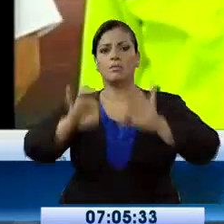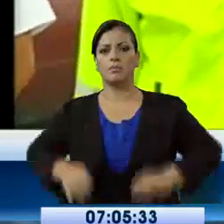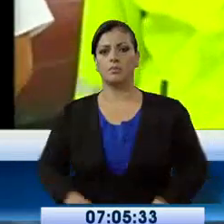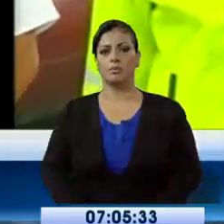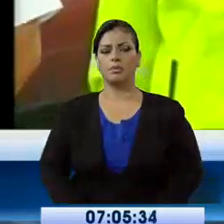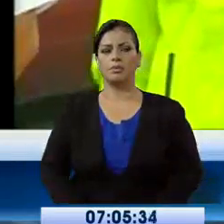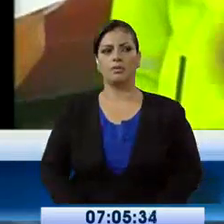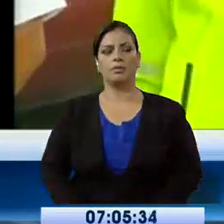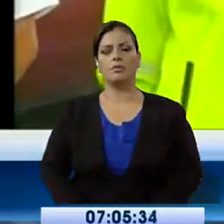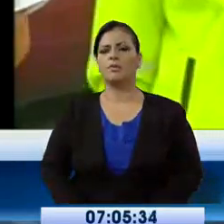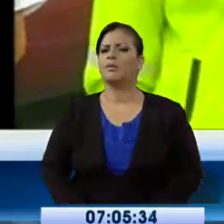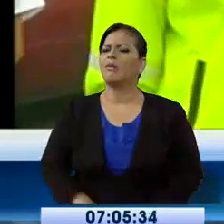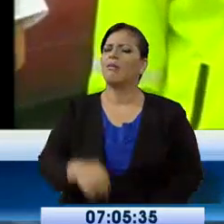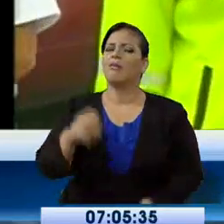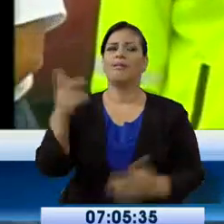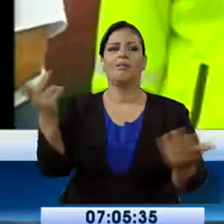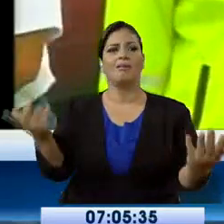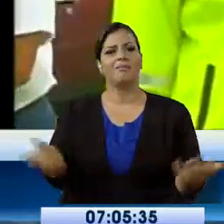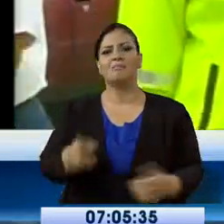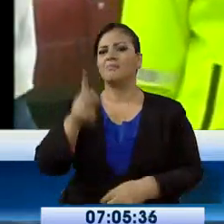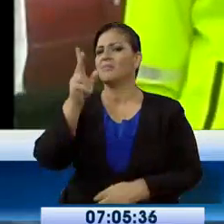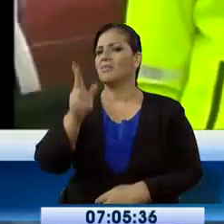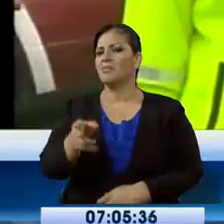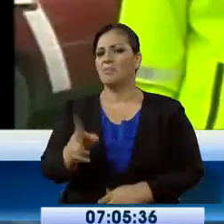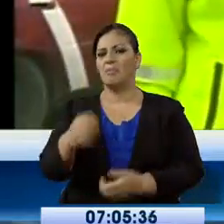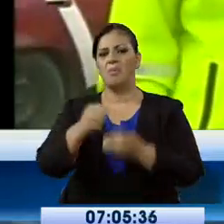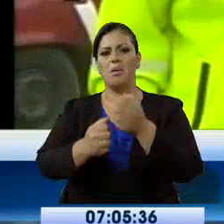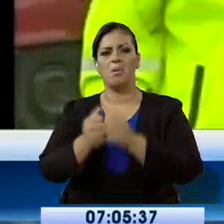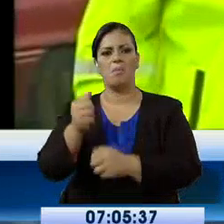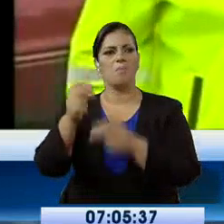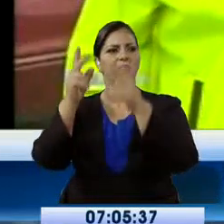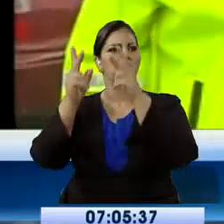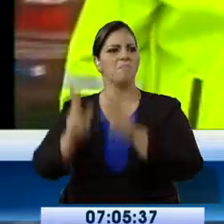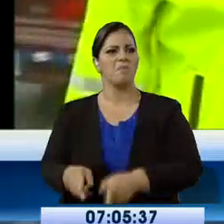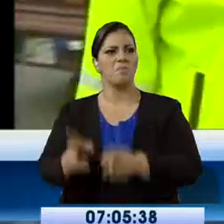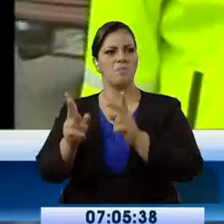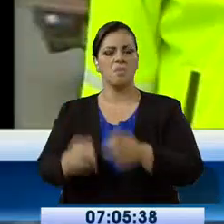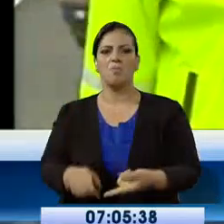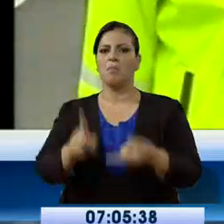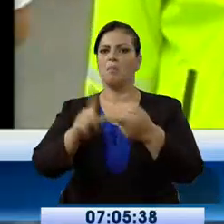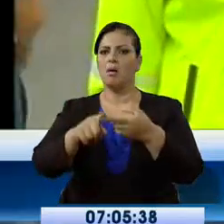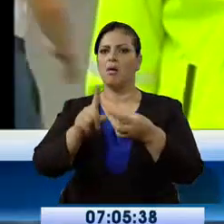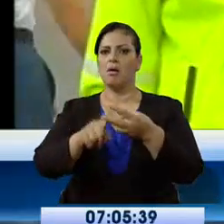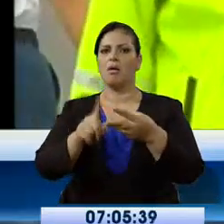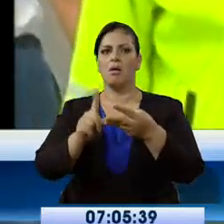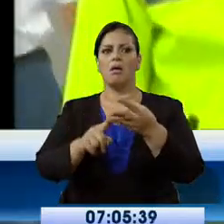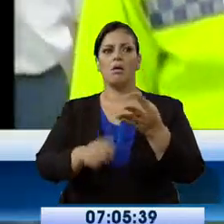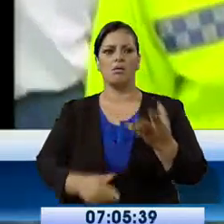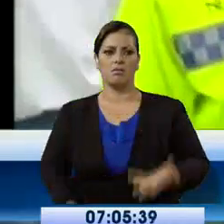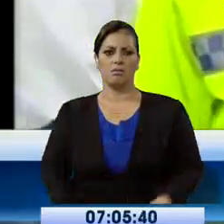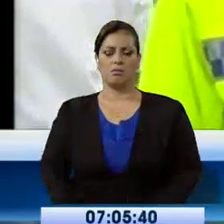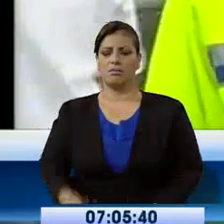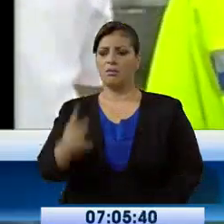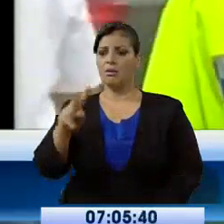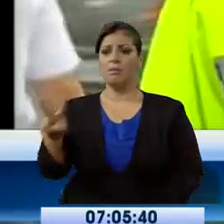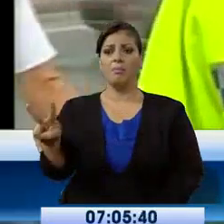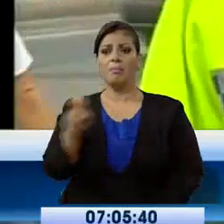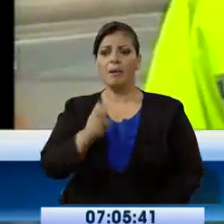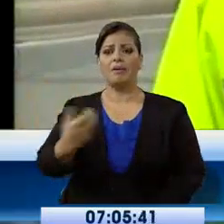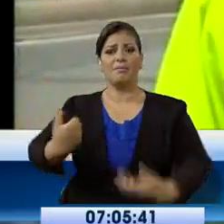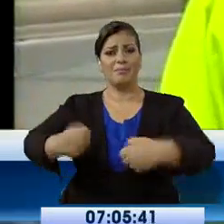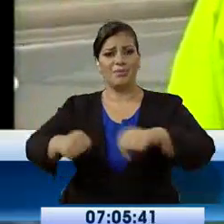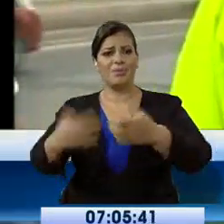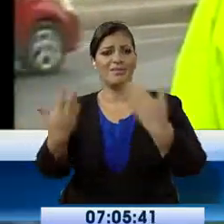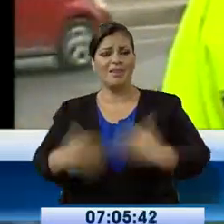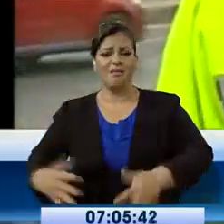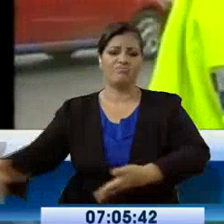en lo mismo. Usted ve la cantidad de motos que tenemos ahí al momento. Ya, y fíjese, no tenemos ni media hora. Es decir, existe todavía el incumplimiento a